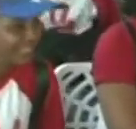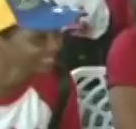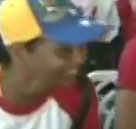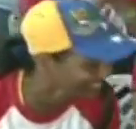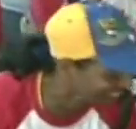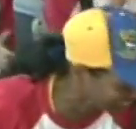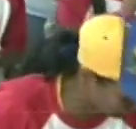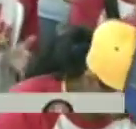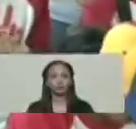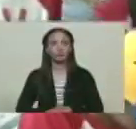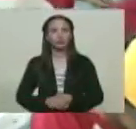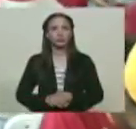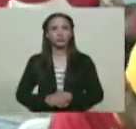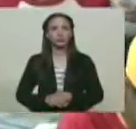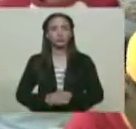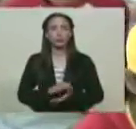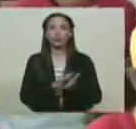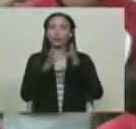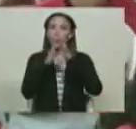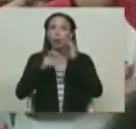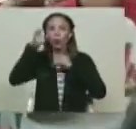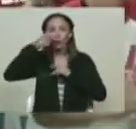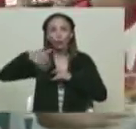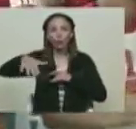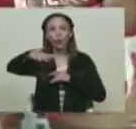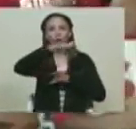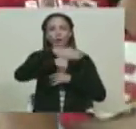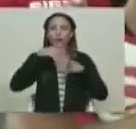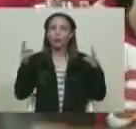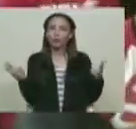Del pueblo venezolano, victoria.